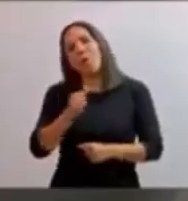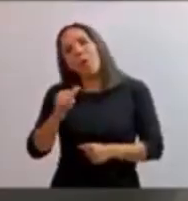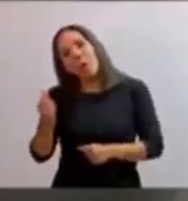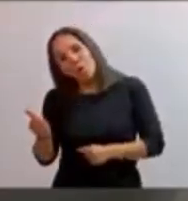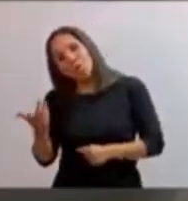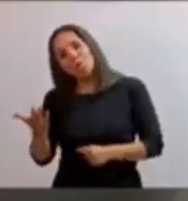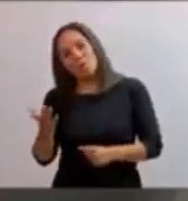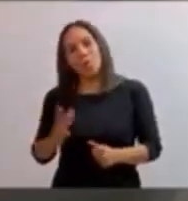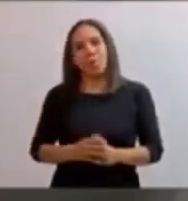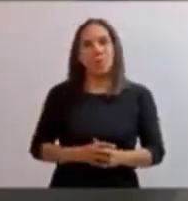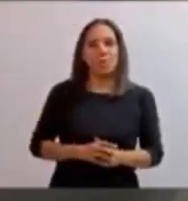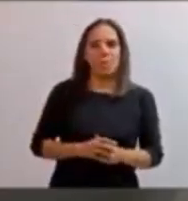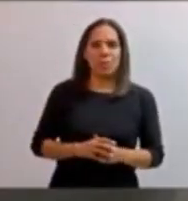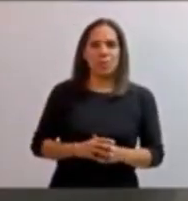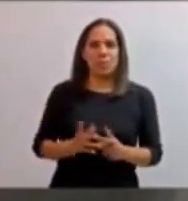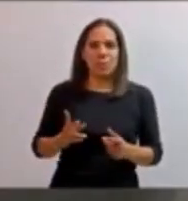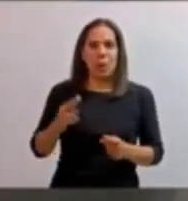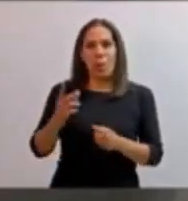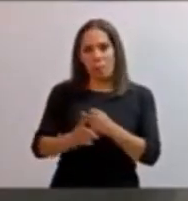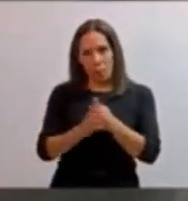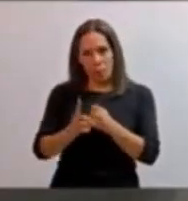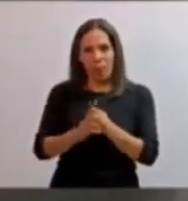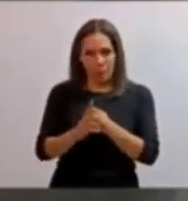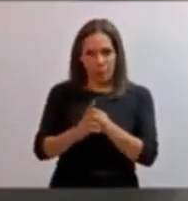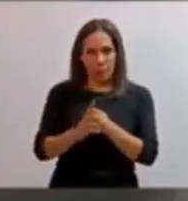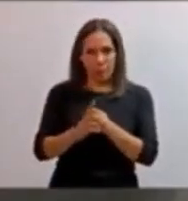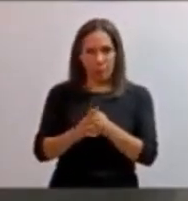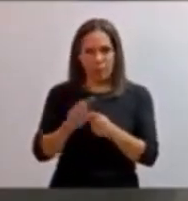que está construyendo. Y creo que también aquí